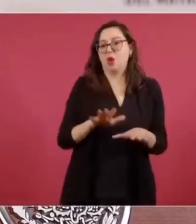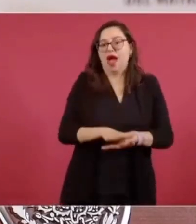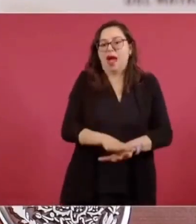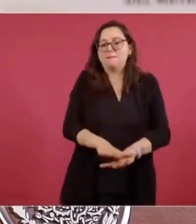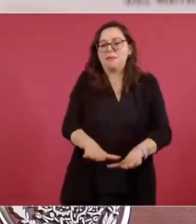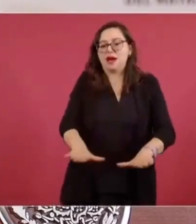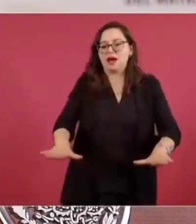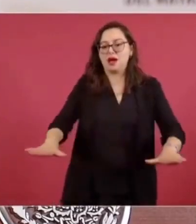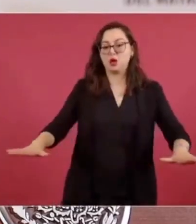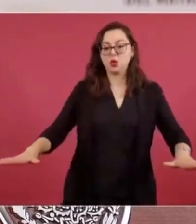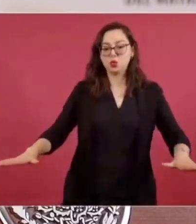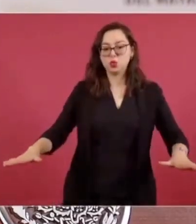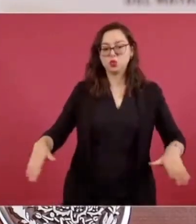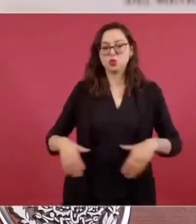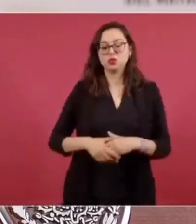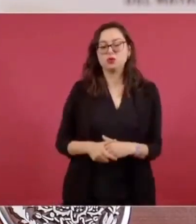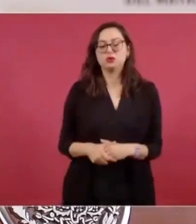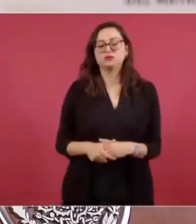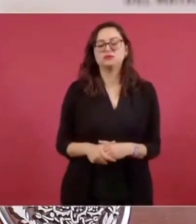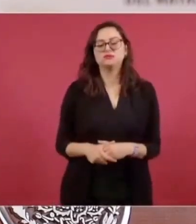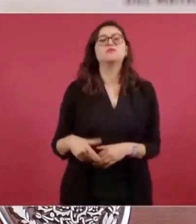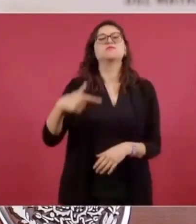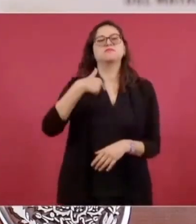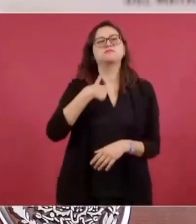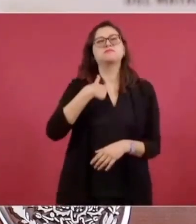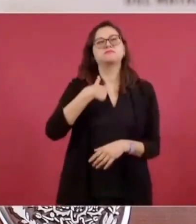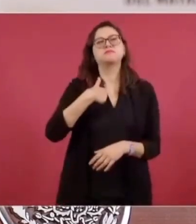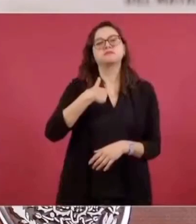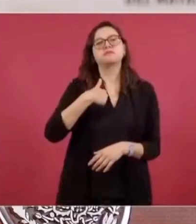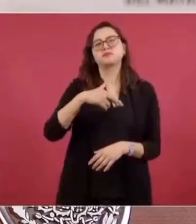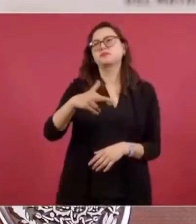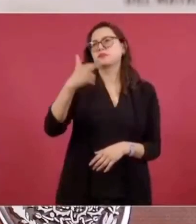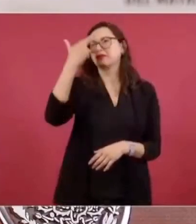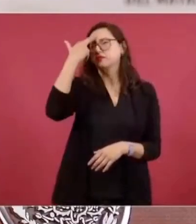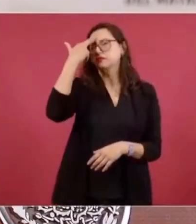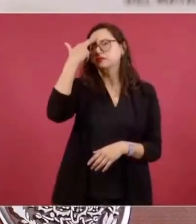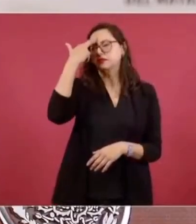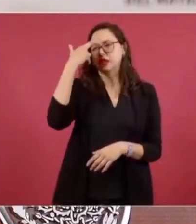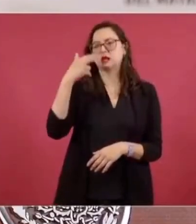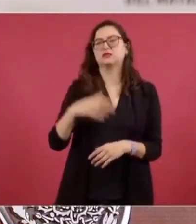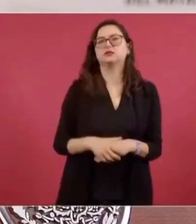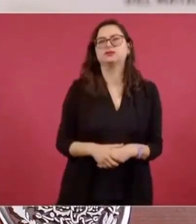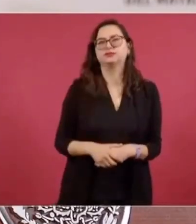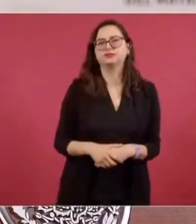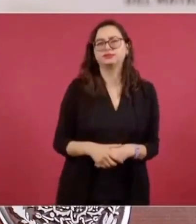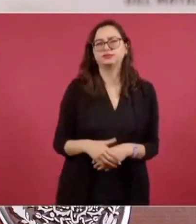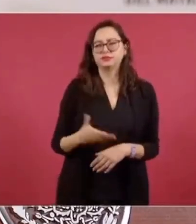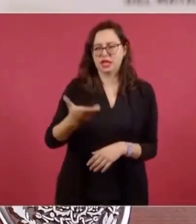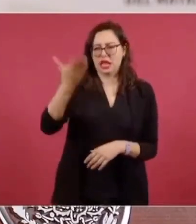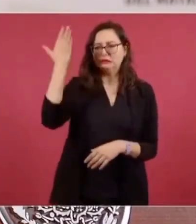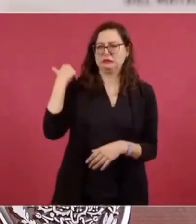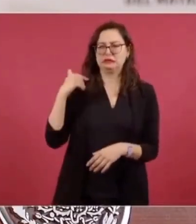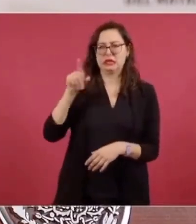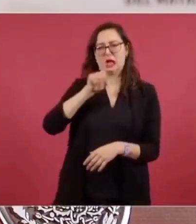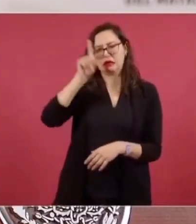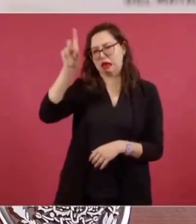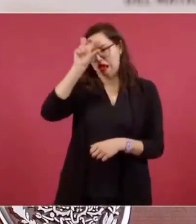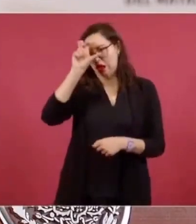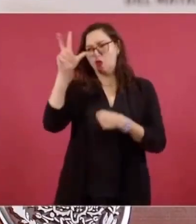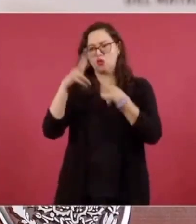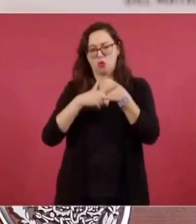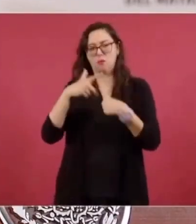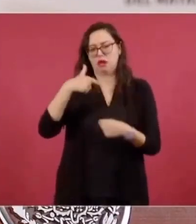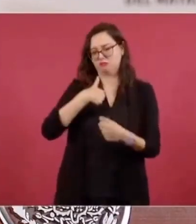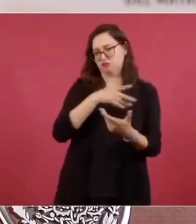una vez fui siendo candidato o precandidato a Europa y hablé de la austeridad republicana.